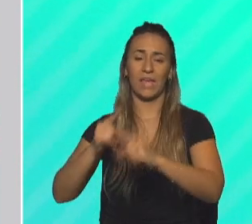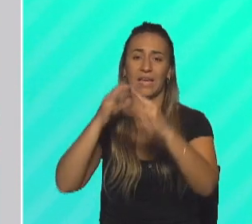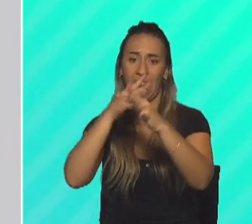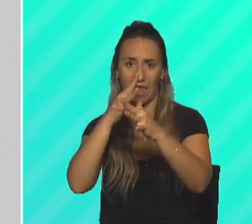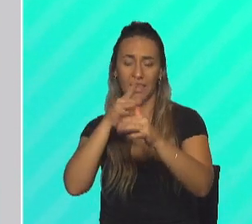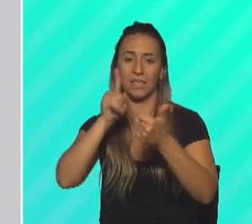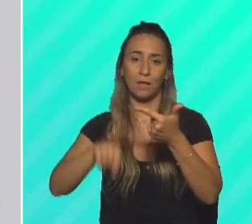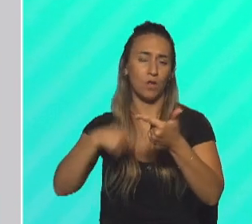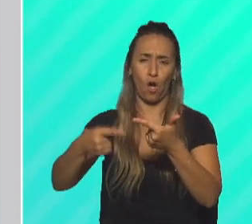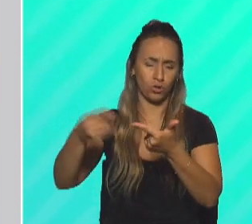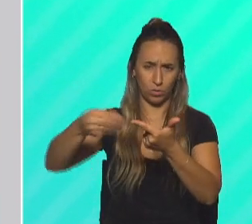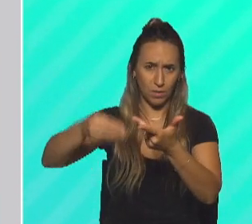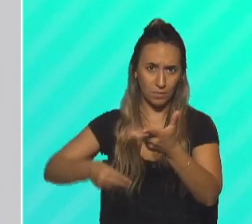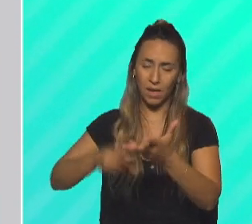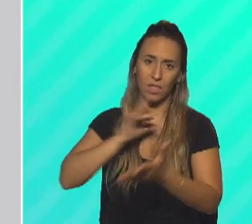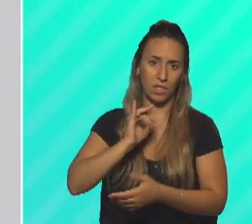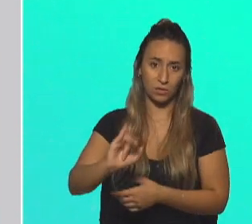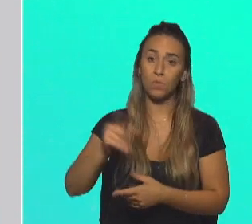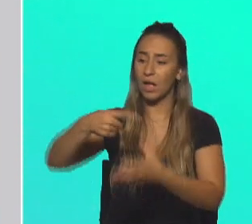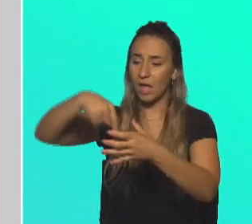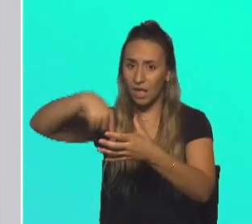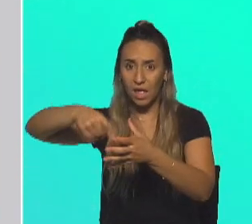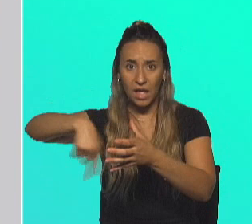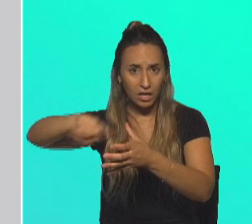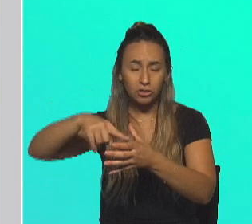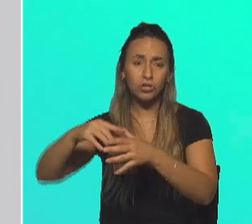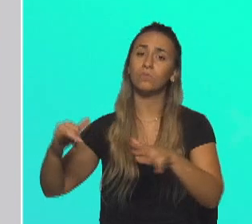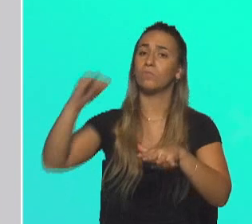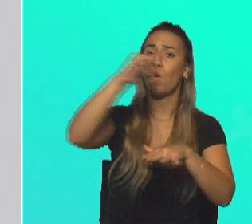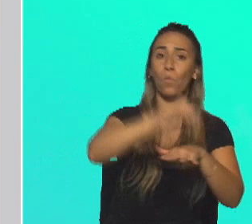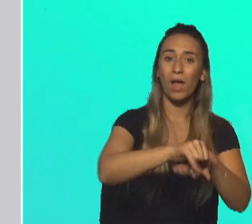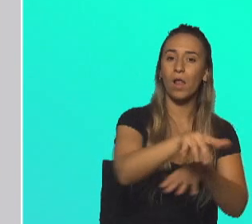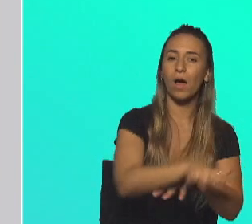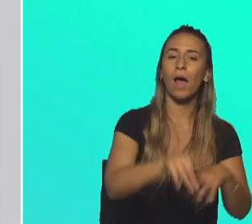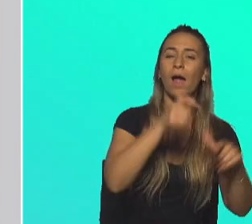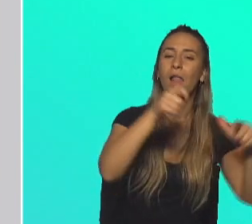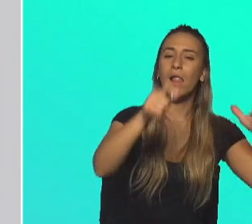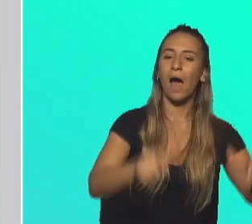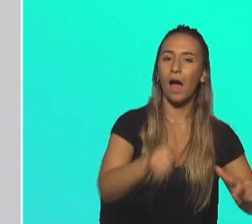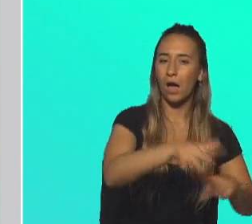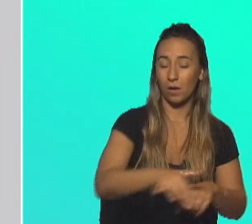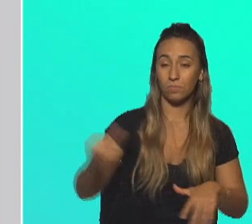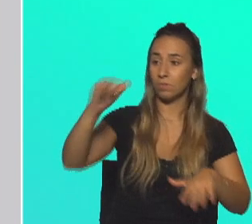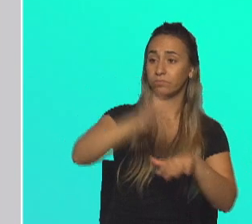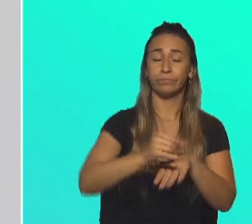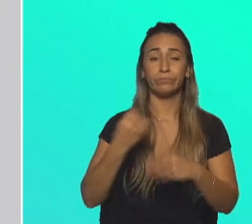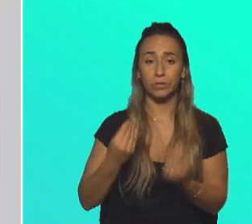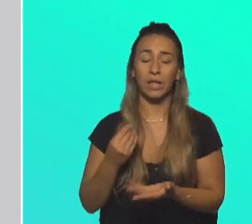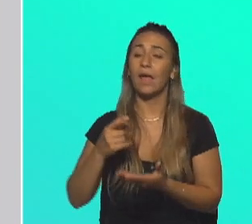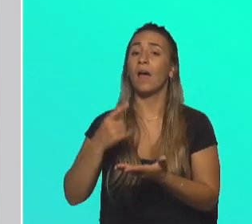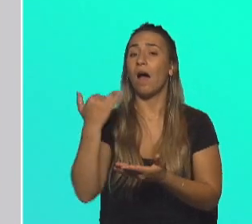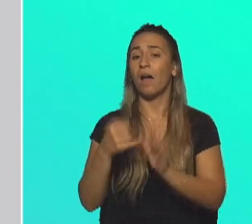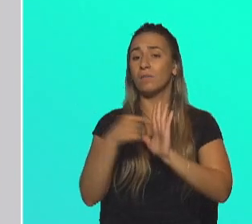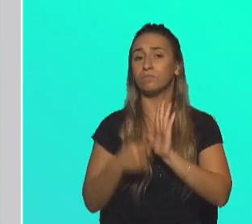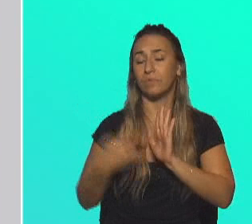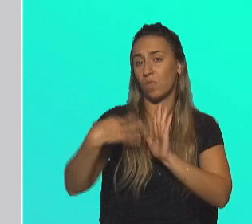otros implicados en el vuelo al Lago Escondido por incumplimiento de los deberes de funcionario público y